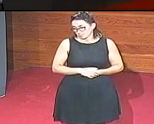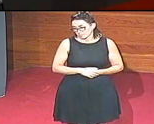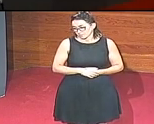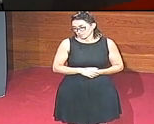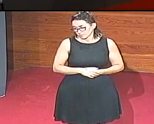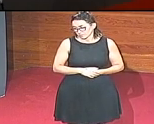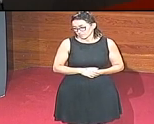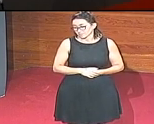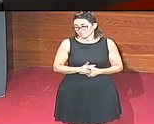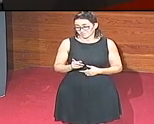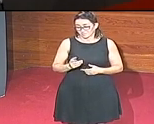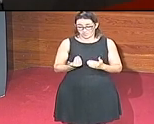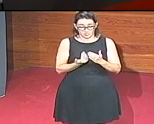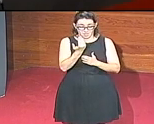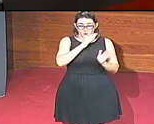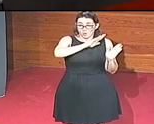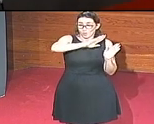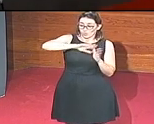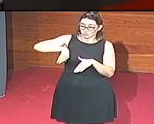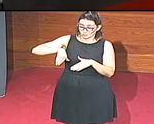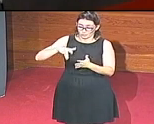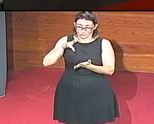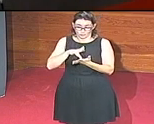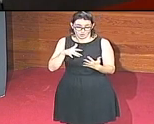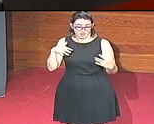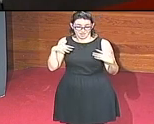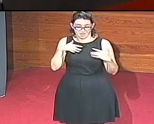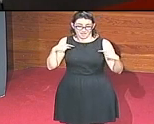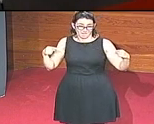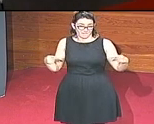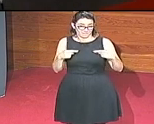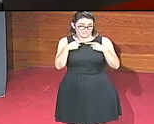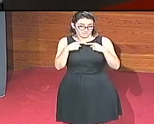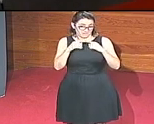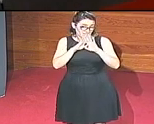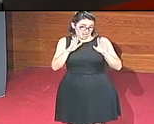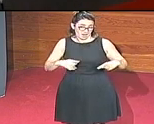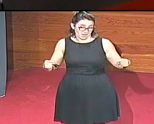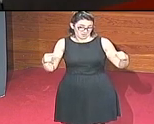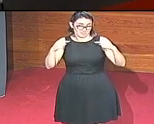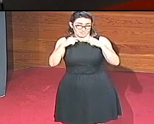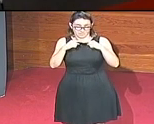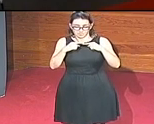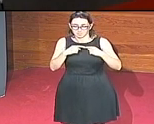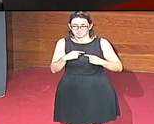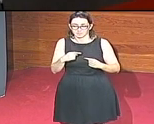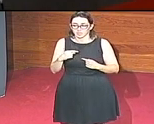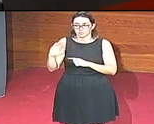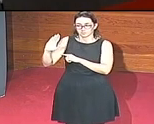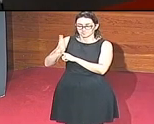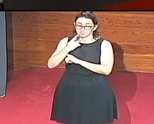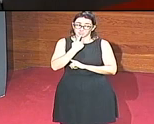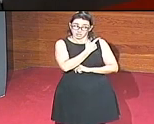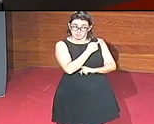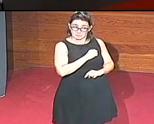hasta el último día que era el del partido de la final que me dijeron que para el día siguiente